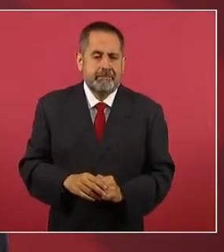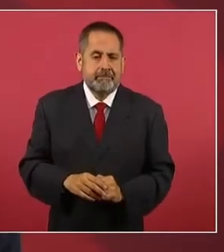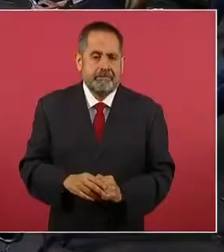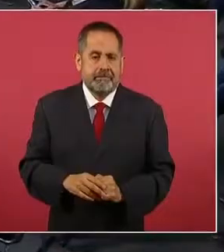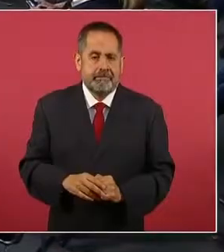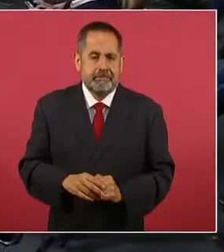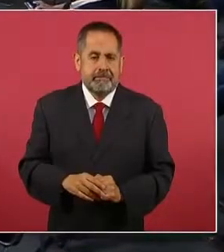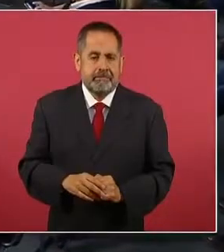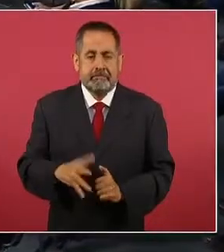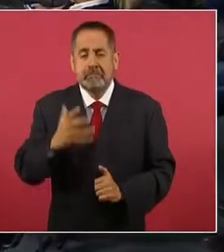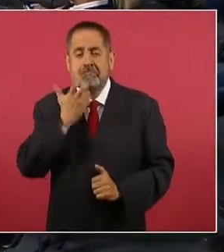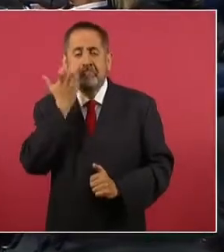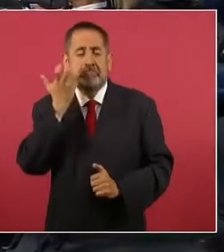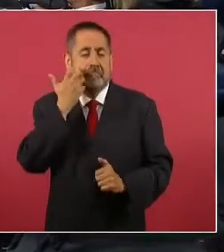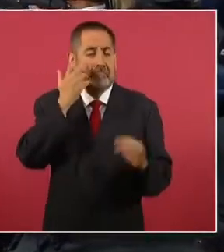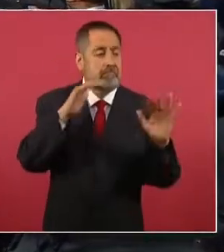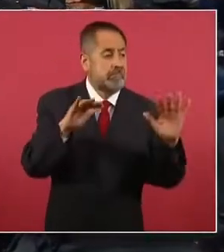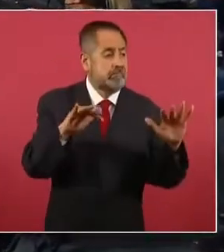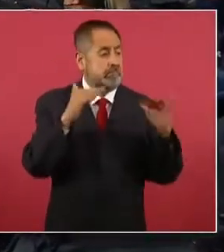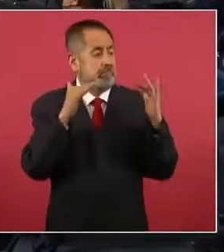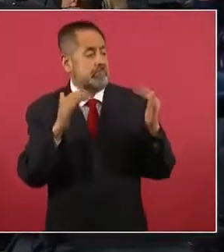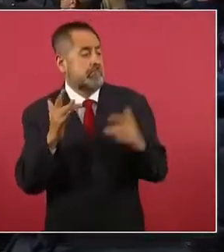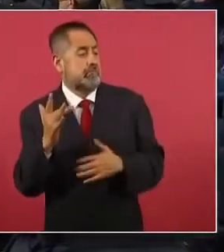Nada de fantocherías